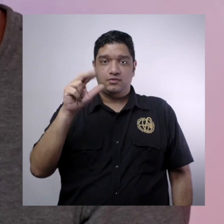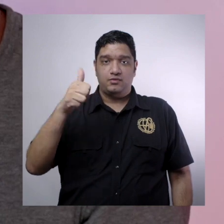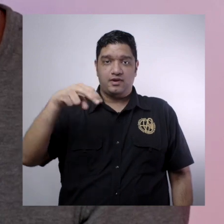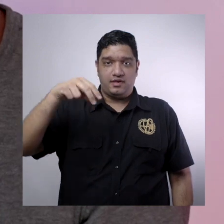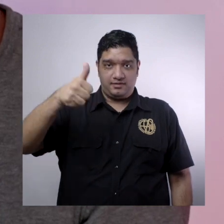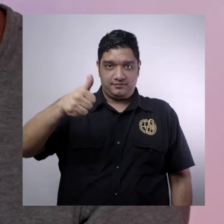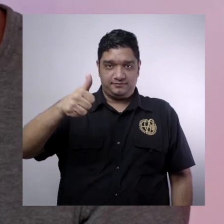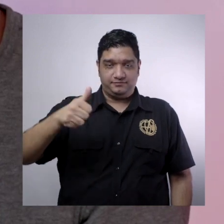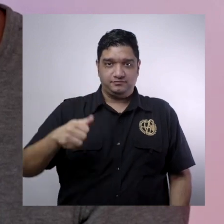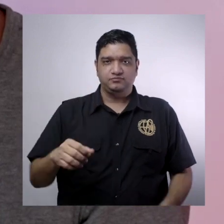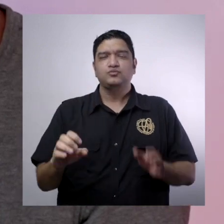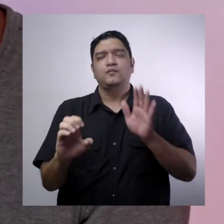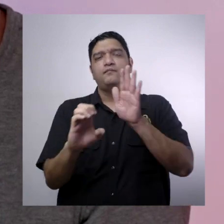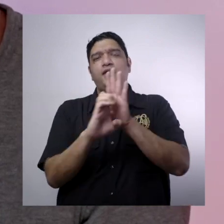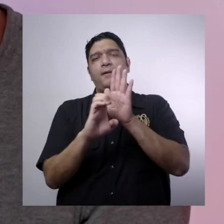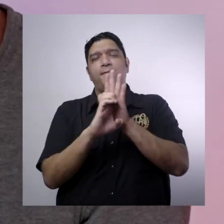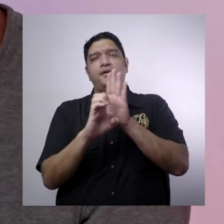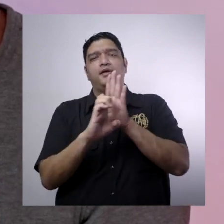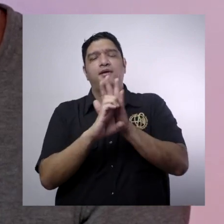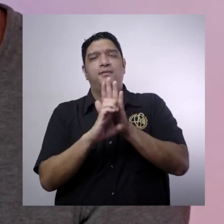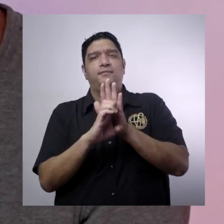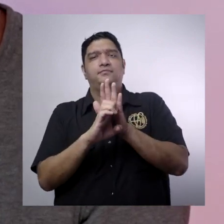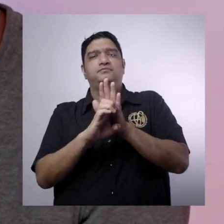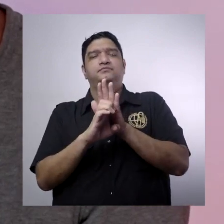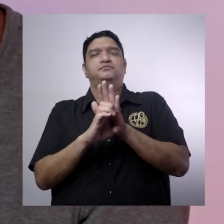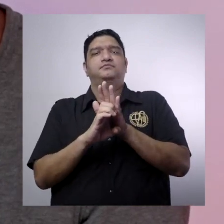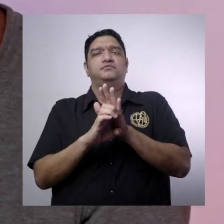que hicimos